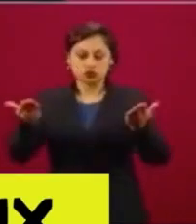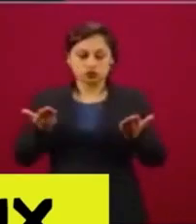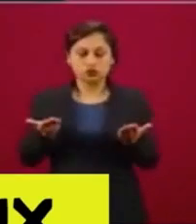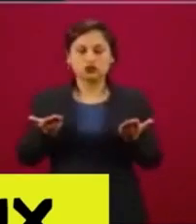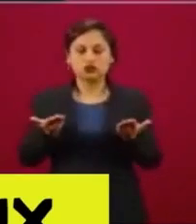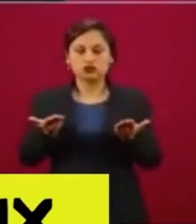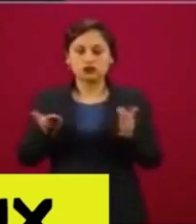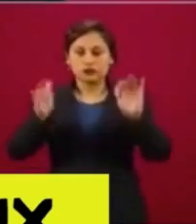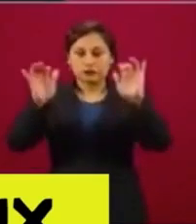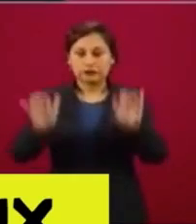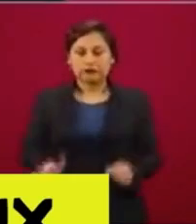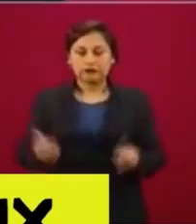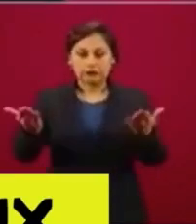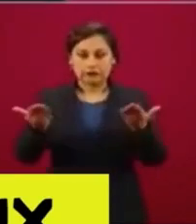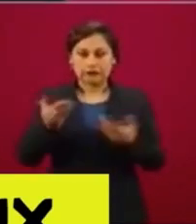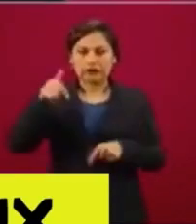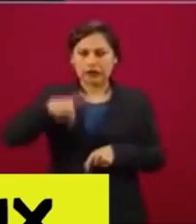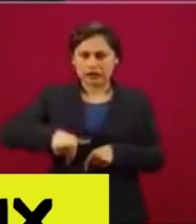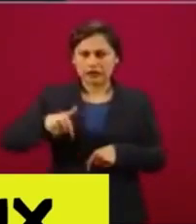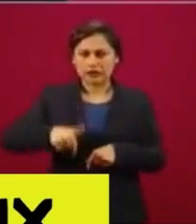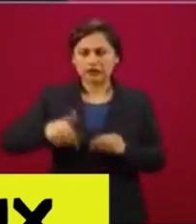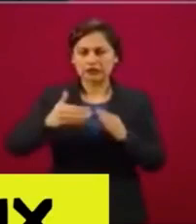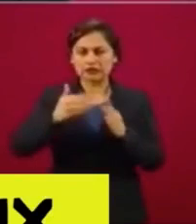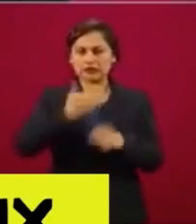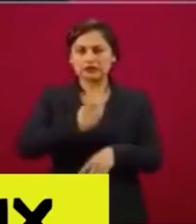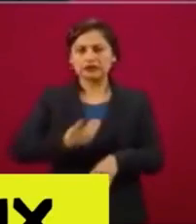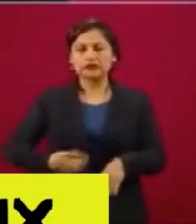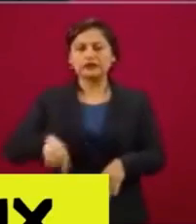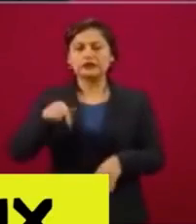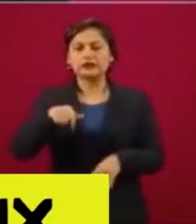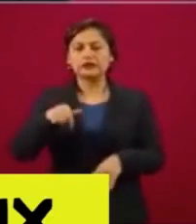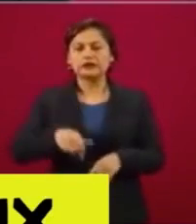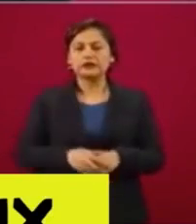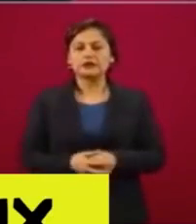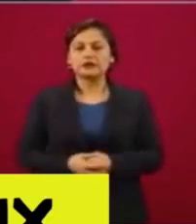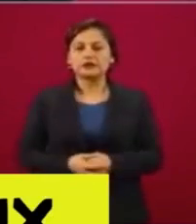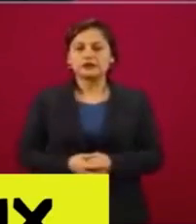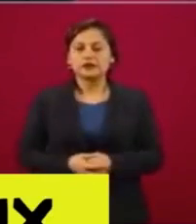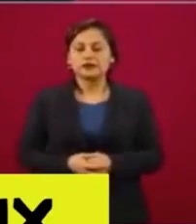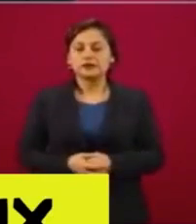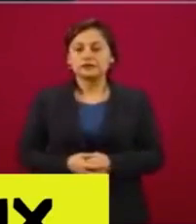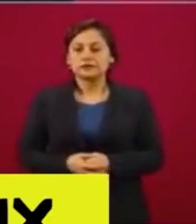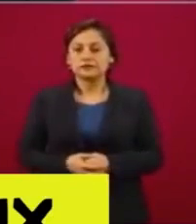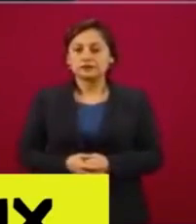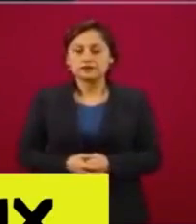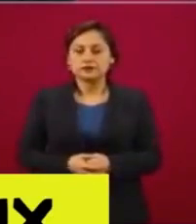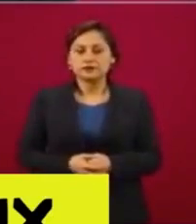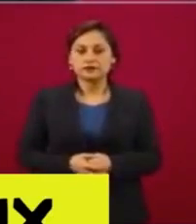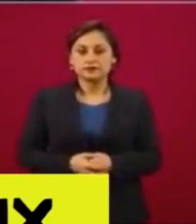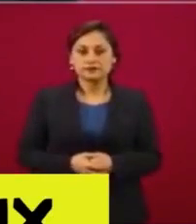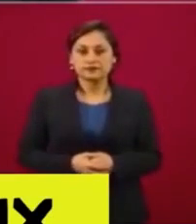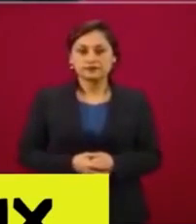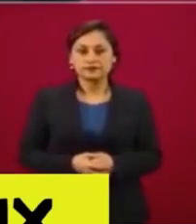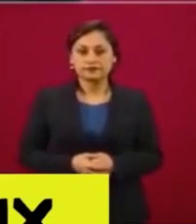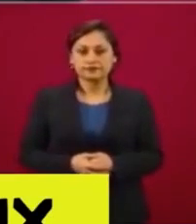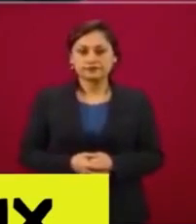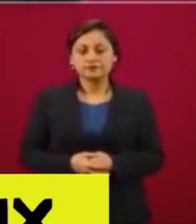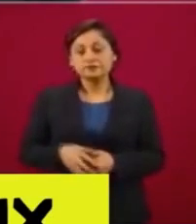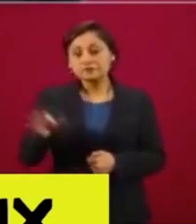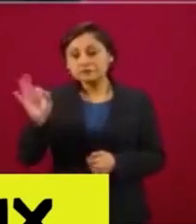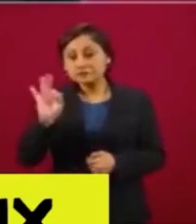aquí a Palacio. ¿Sí? Y seguramente, pues un simpatizante,